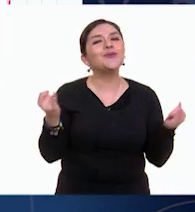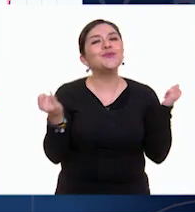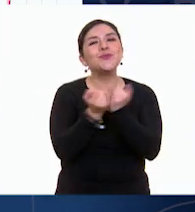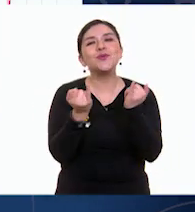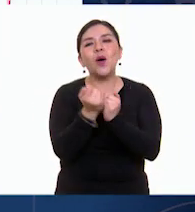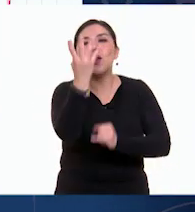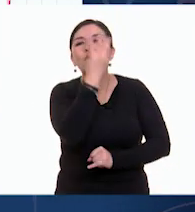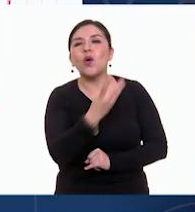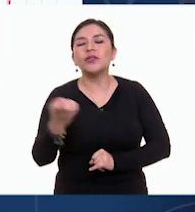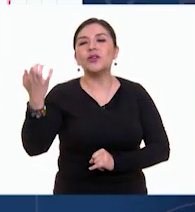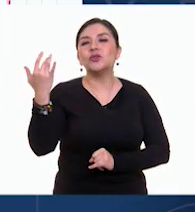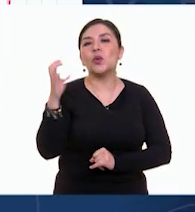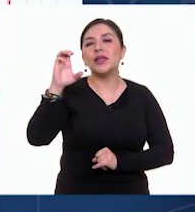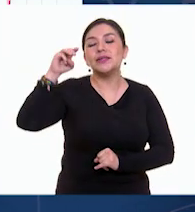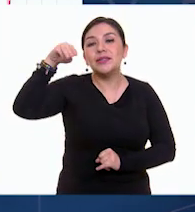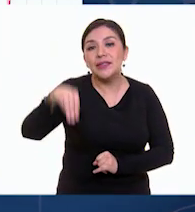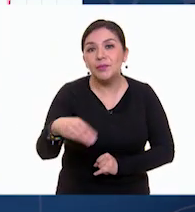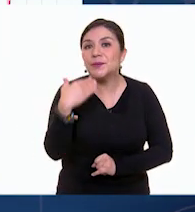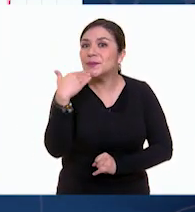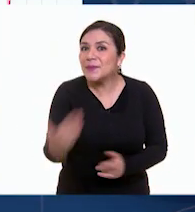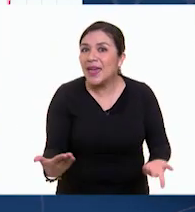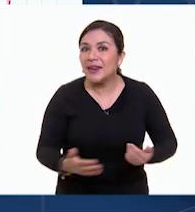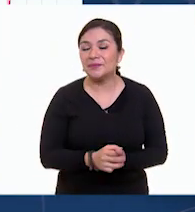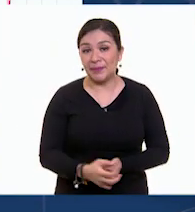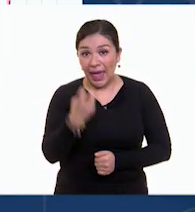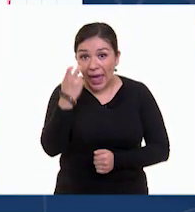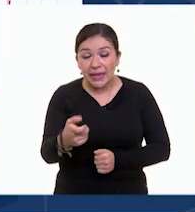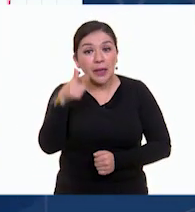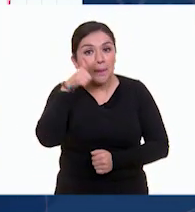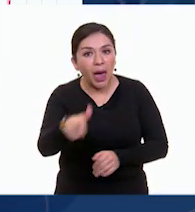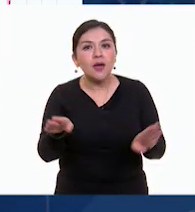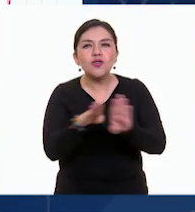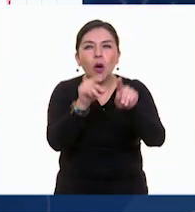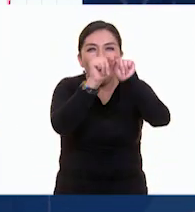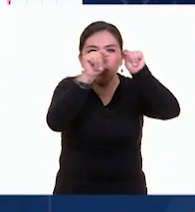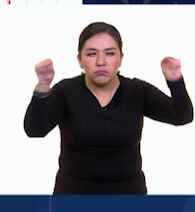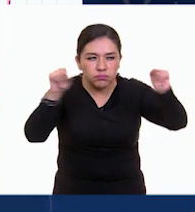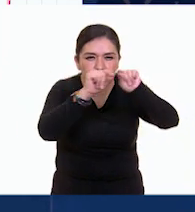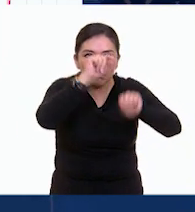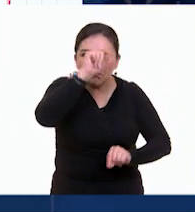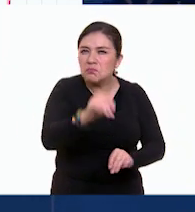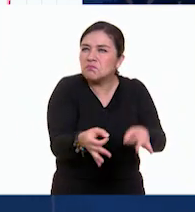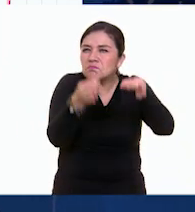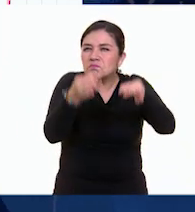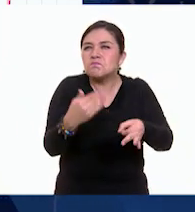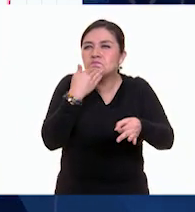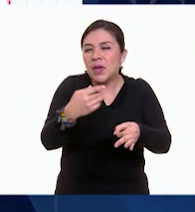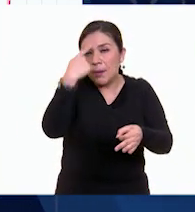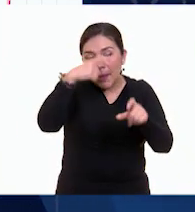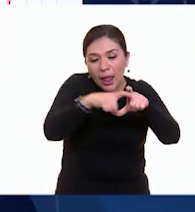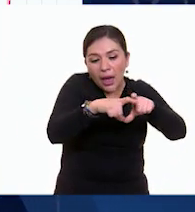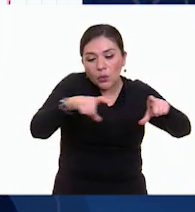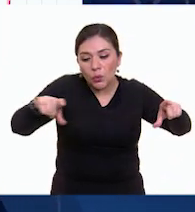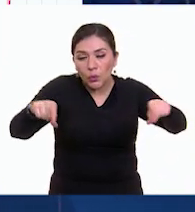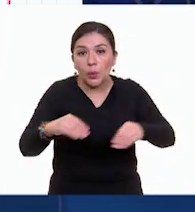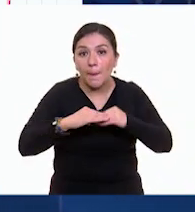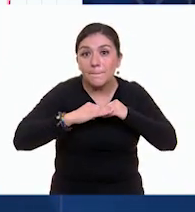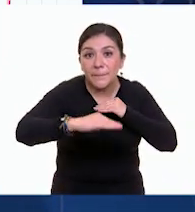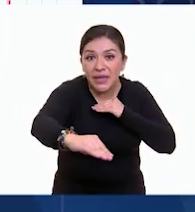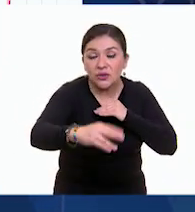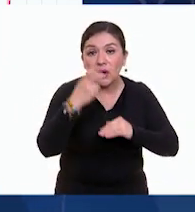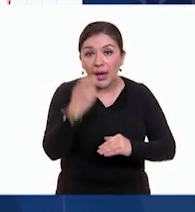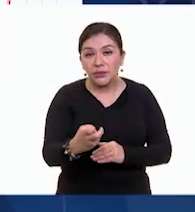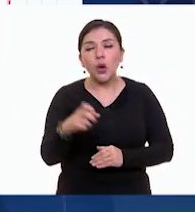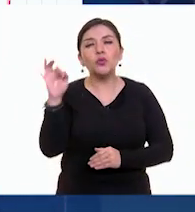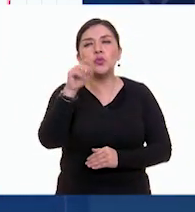a 450 centímetros. Esto nos da la medida exacta del largo del piso que vamos a cubrir. Y